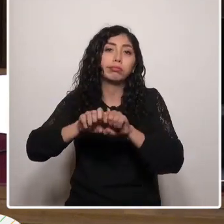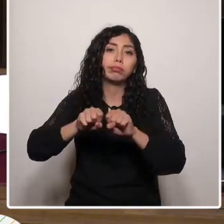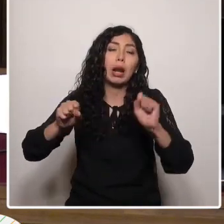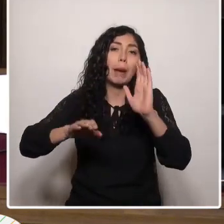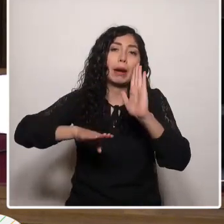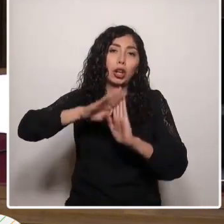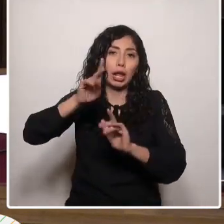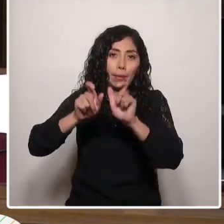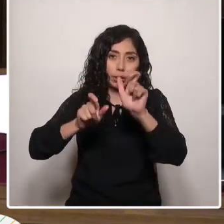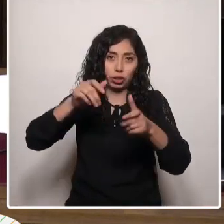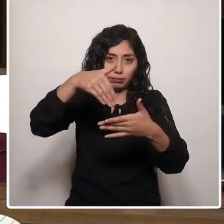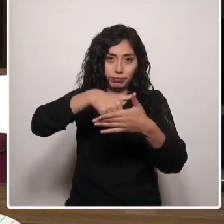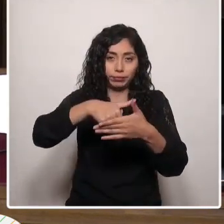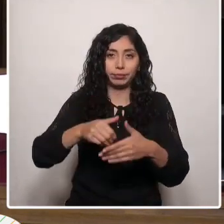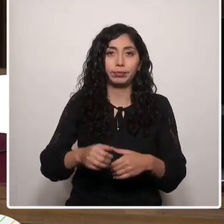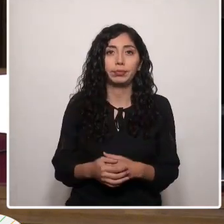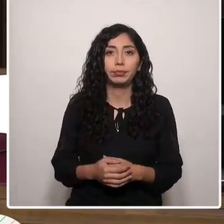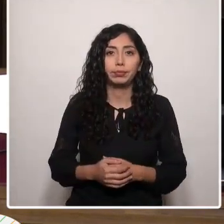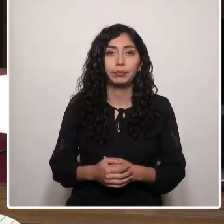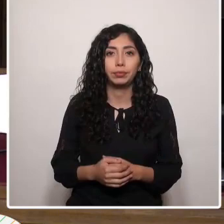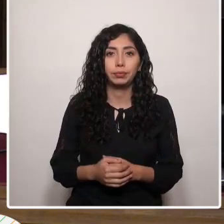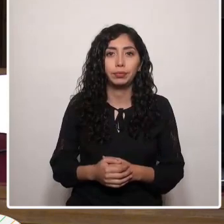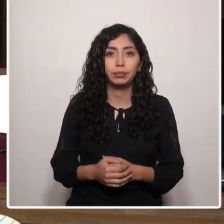mayoría absoluta.